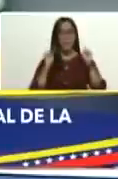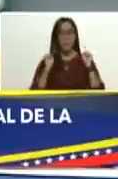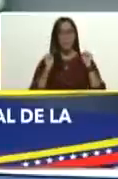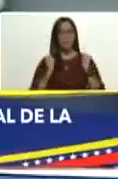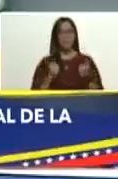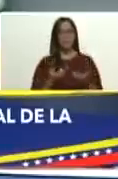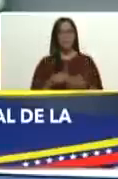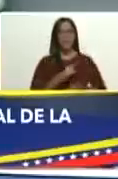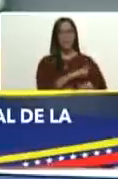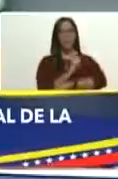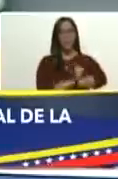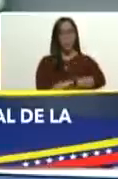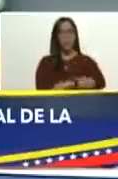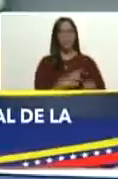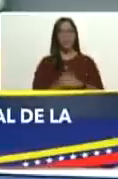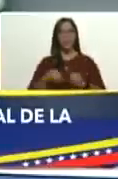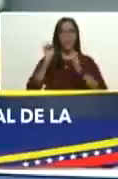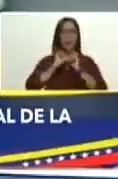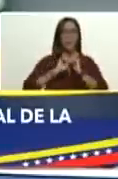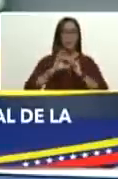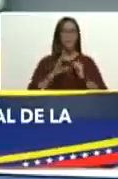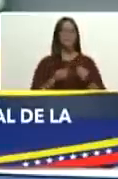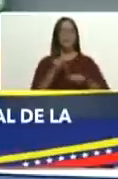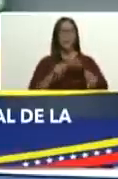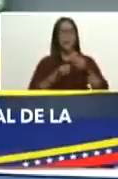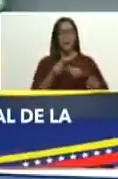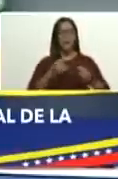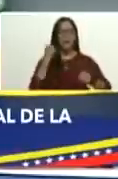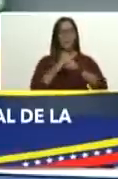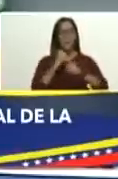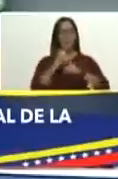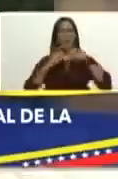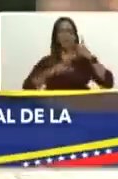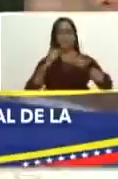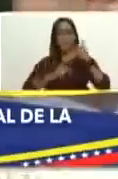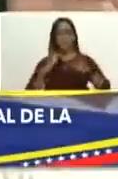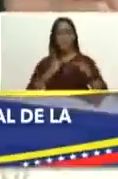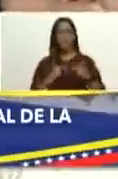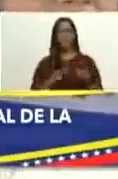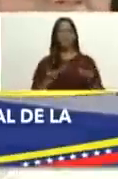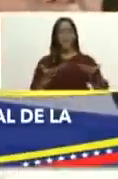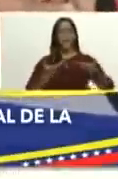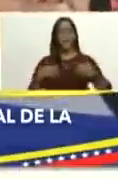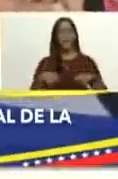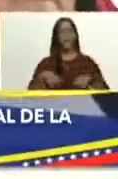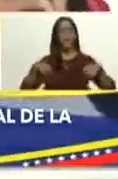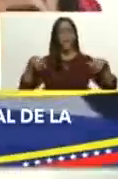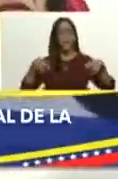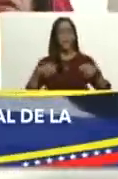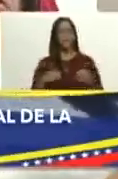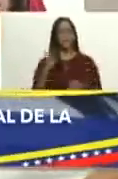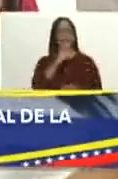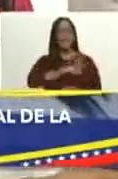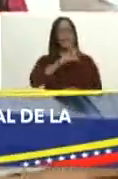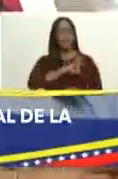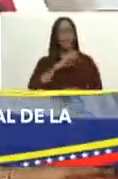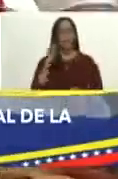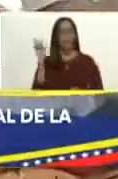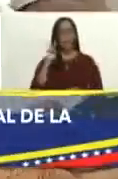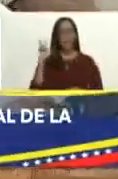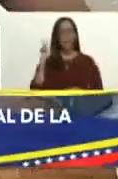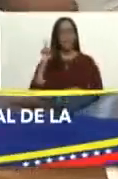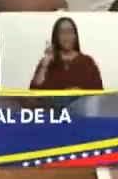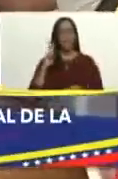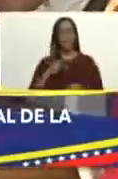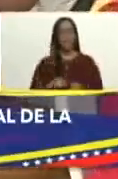poder, a mandar, a producir, a trabajar y aportarle su riqueza a la sociedad venezolana.